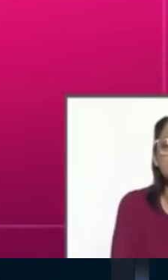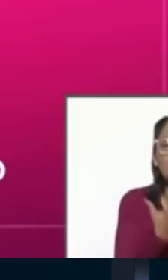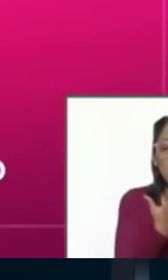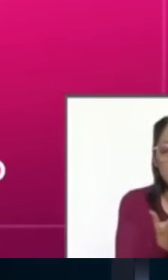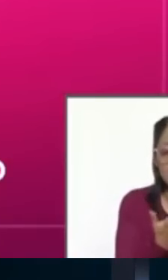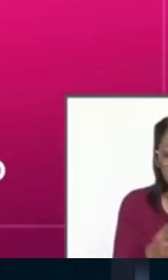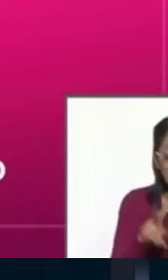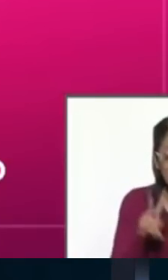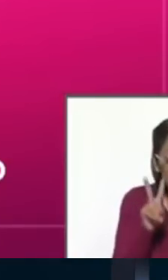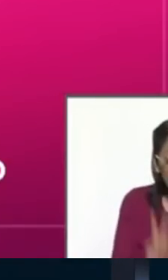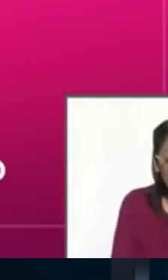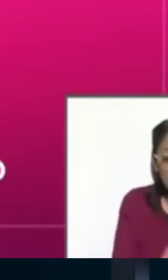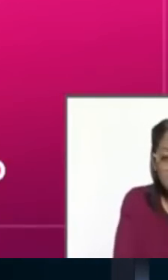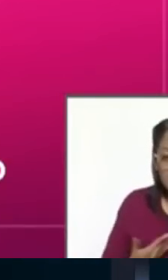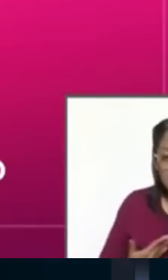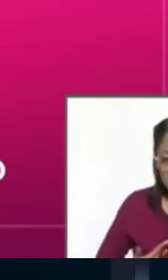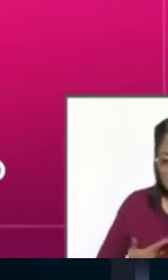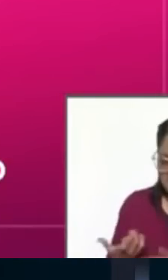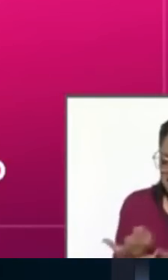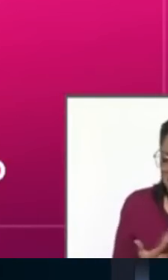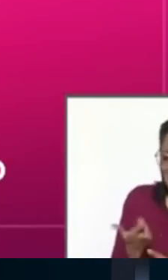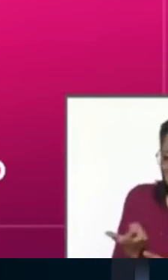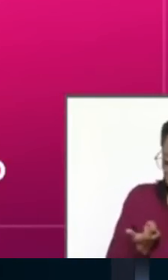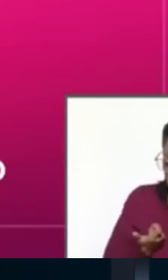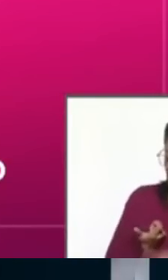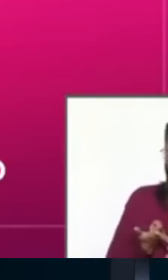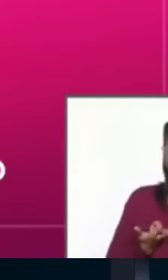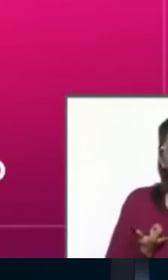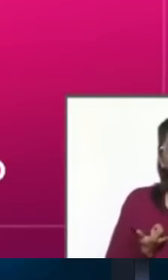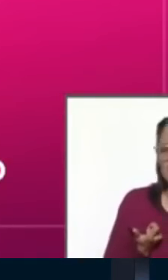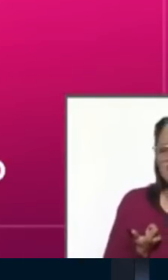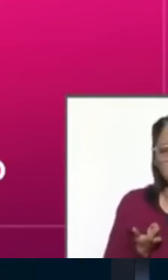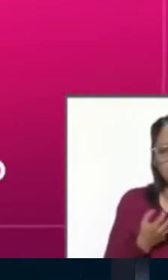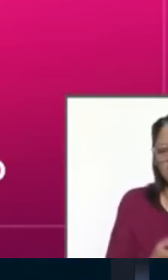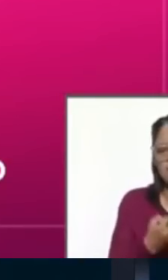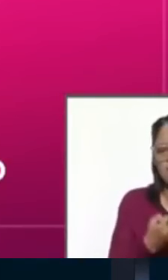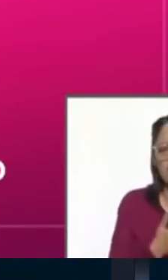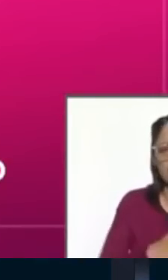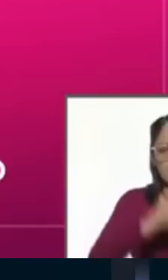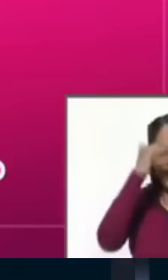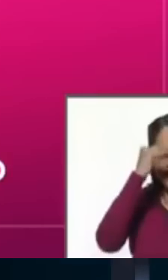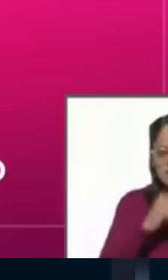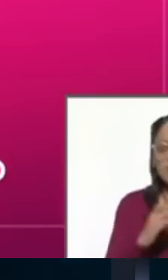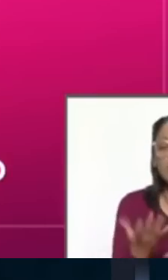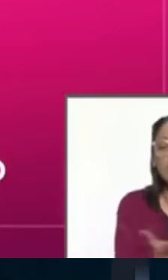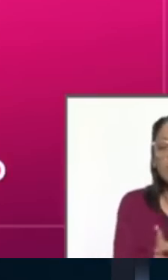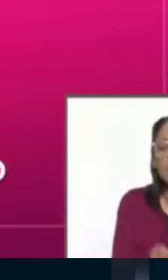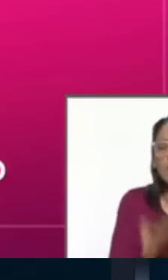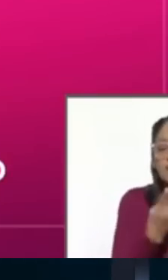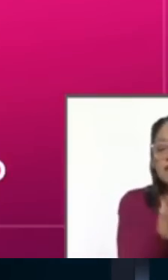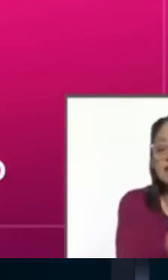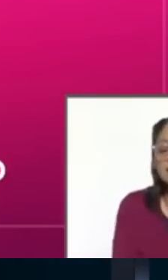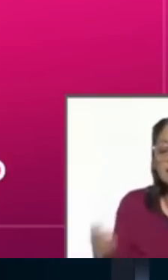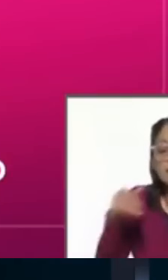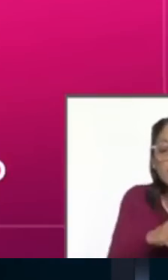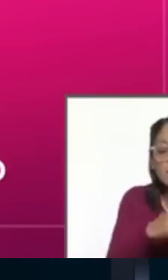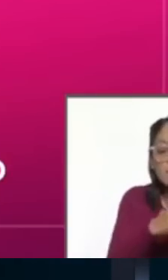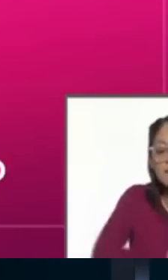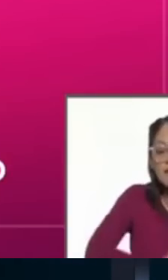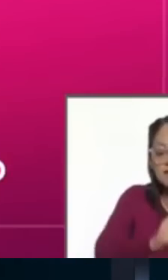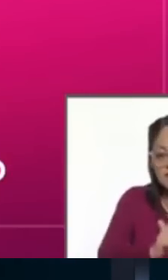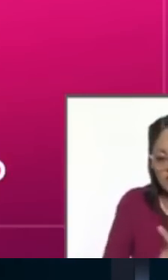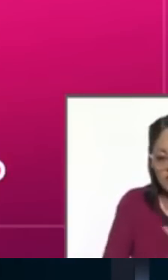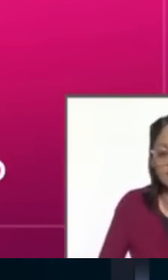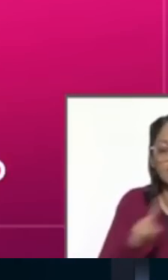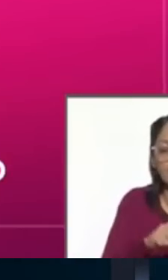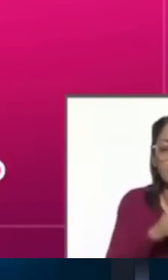gana incluso el presidente de la República, salarios de casi 300 mil pesos mensuales. 2. Primas